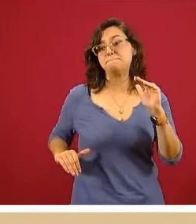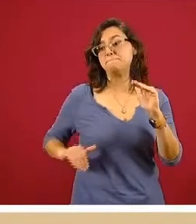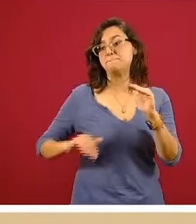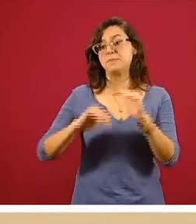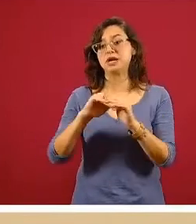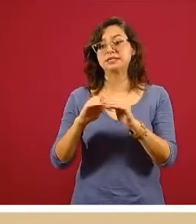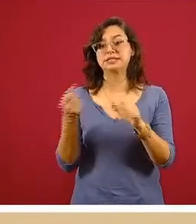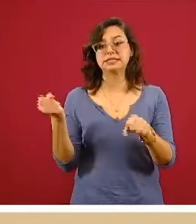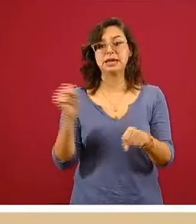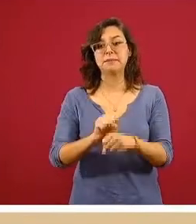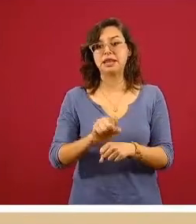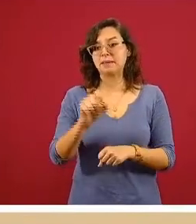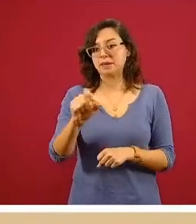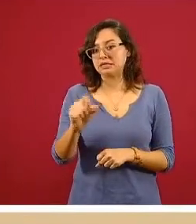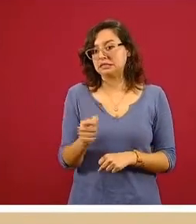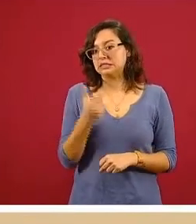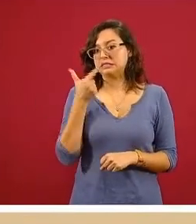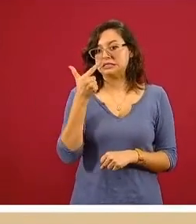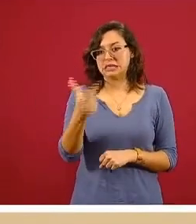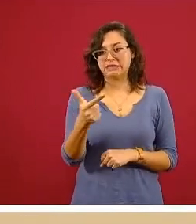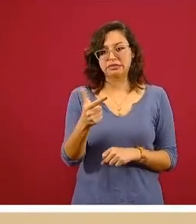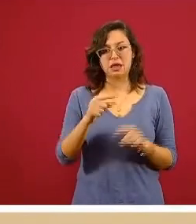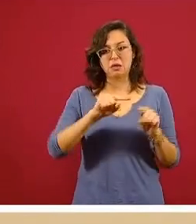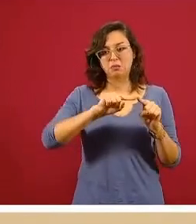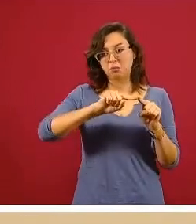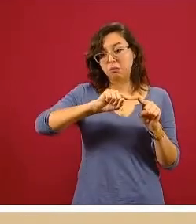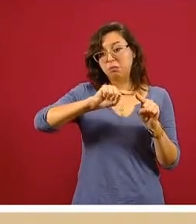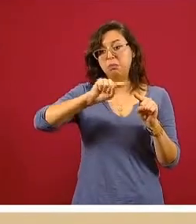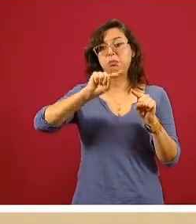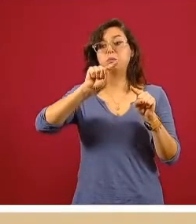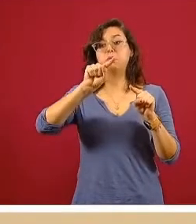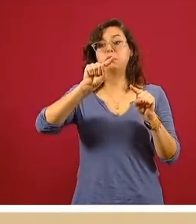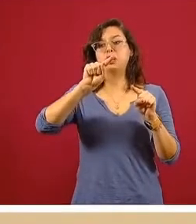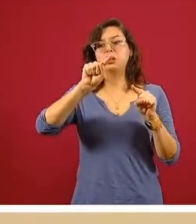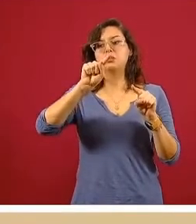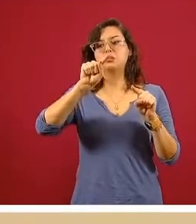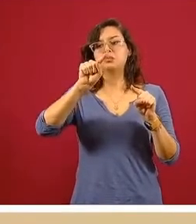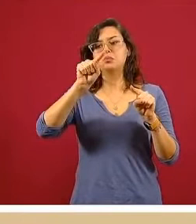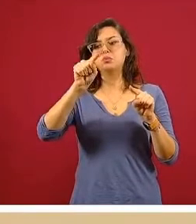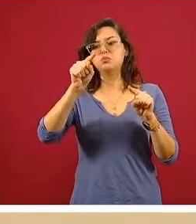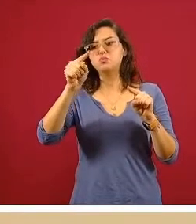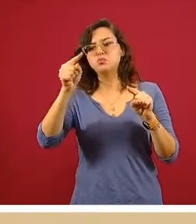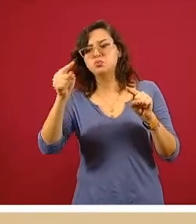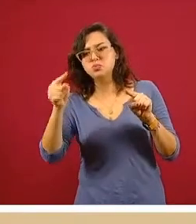pico en la semana 27, dado que se ve una ligera